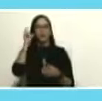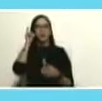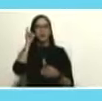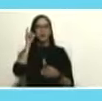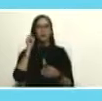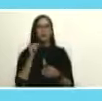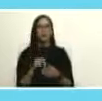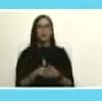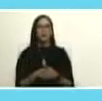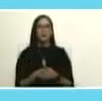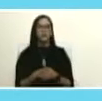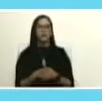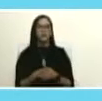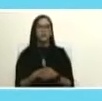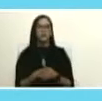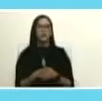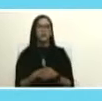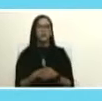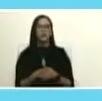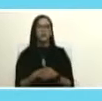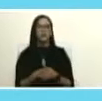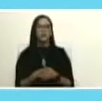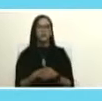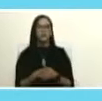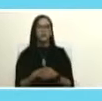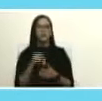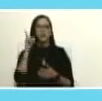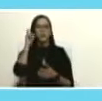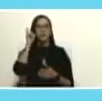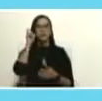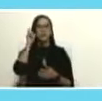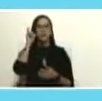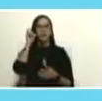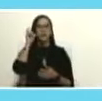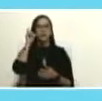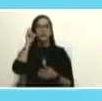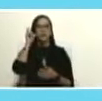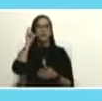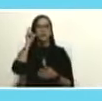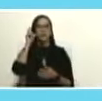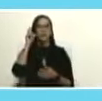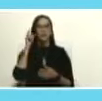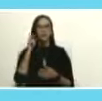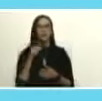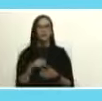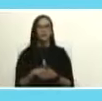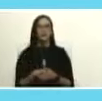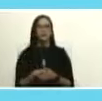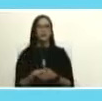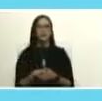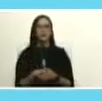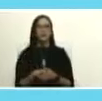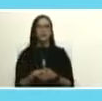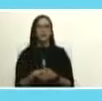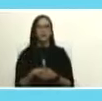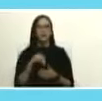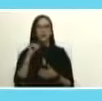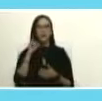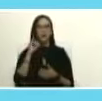escuchan, hagan así, ¿me están escuchando? Hola. Sí me están escuchando.